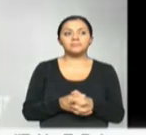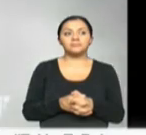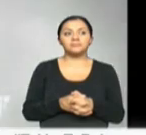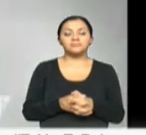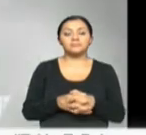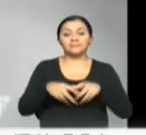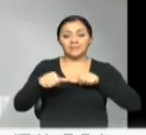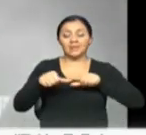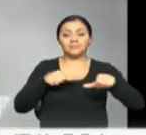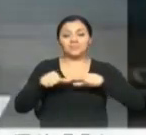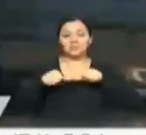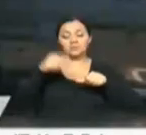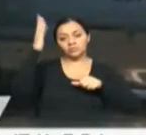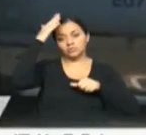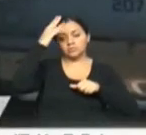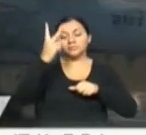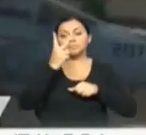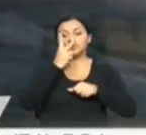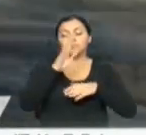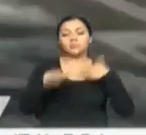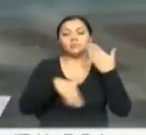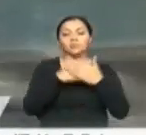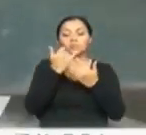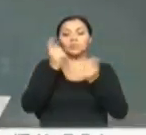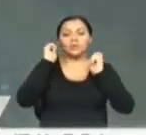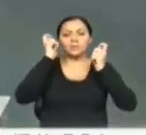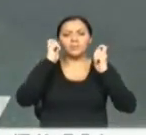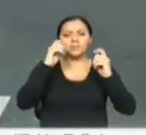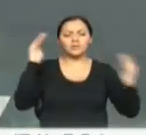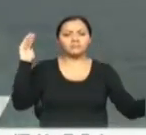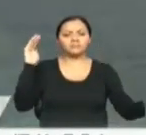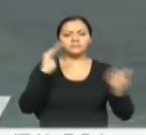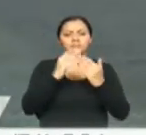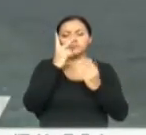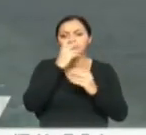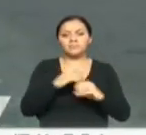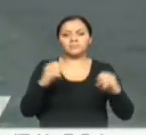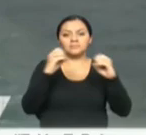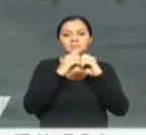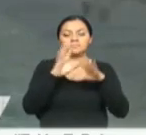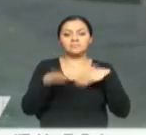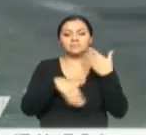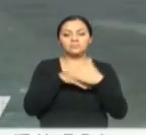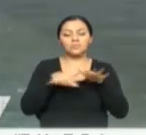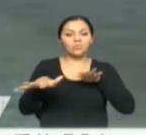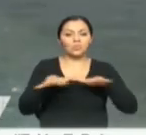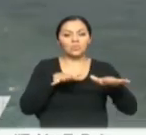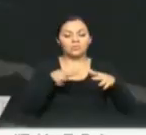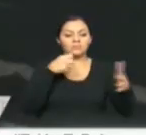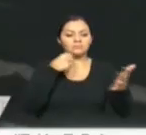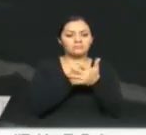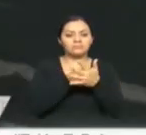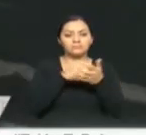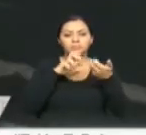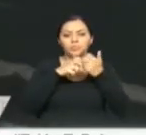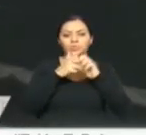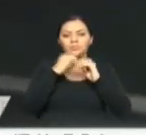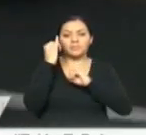La administración Trump ha dicho que los ataques responden a una campaña para reducir la capacidad de los yihadistas de coordinar ataques en el